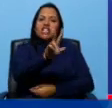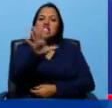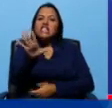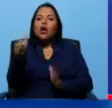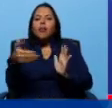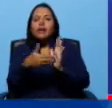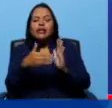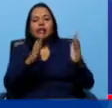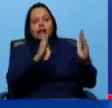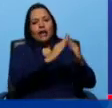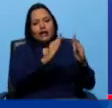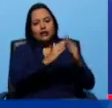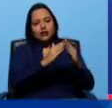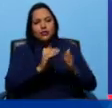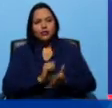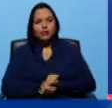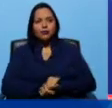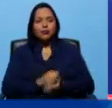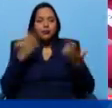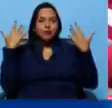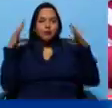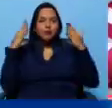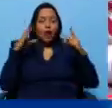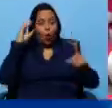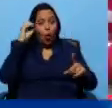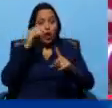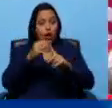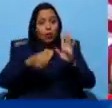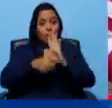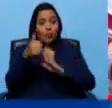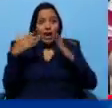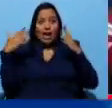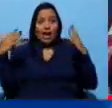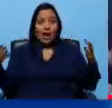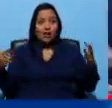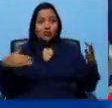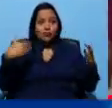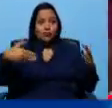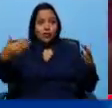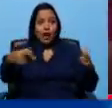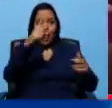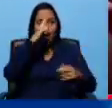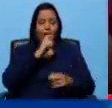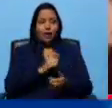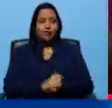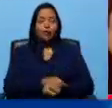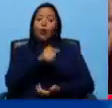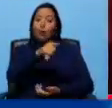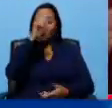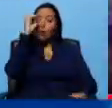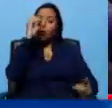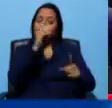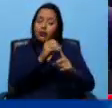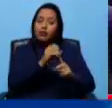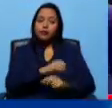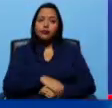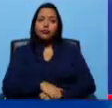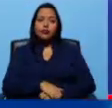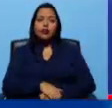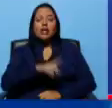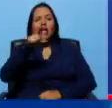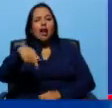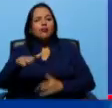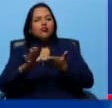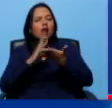25.000 viviendas, con metas más grandes por año. Esto es una meta mínima. Igualmente, en el